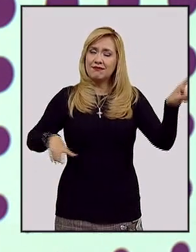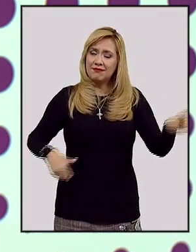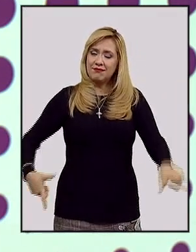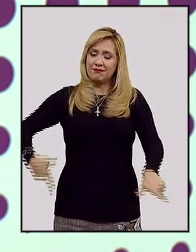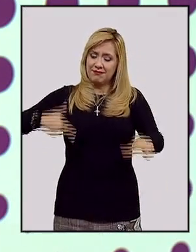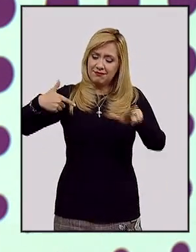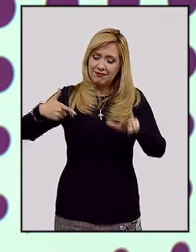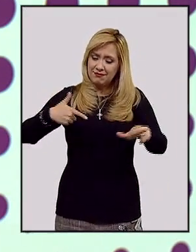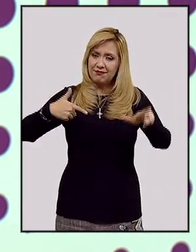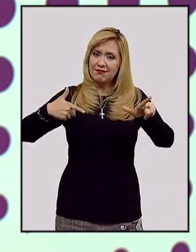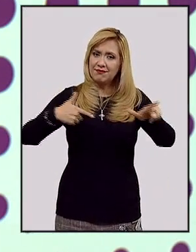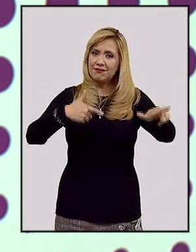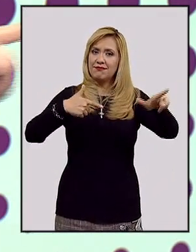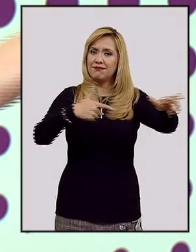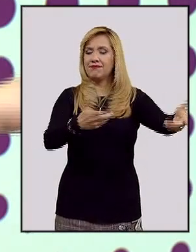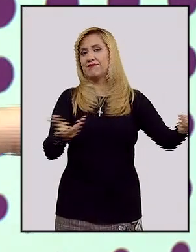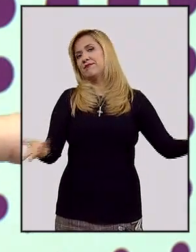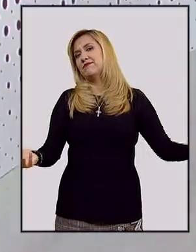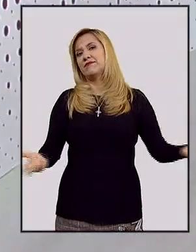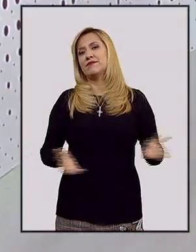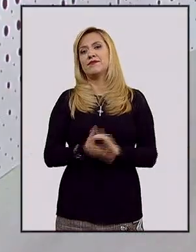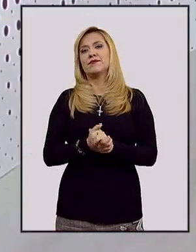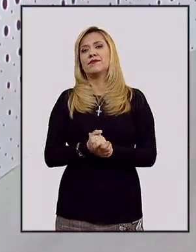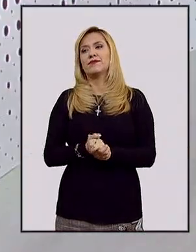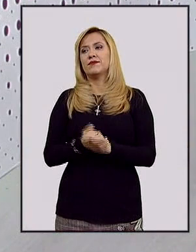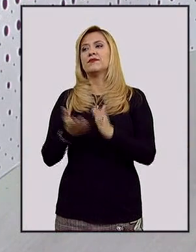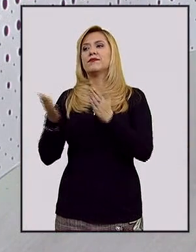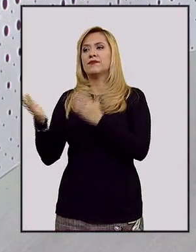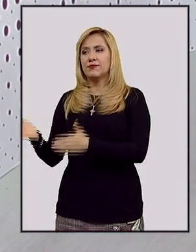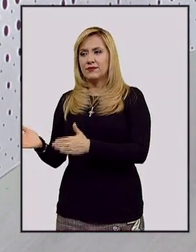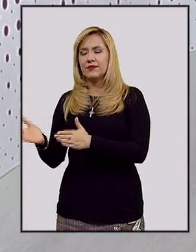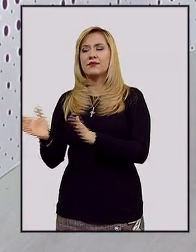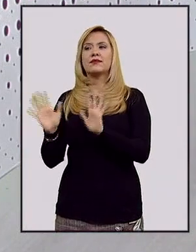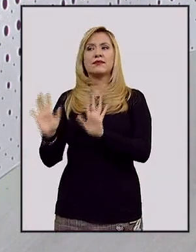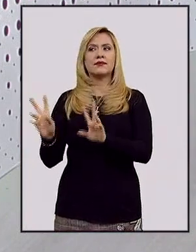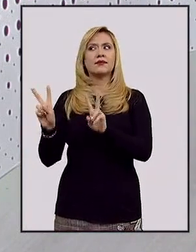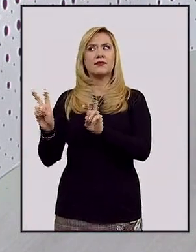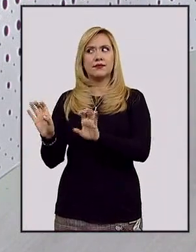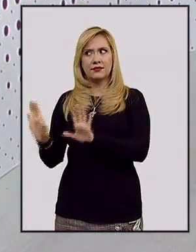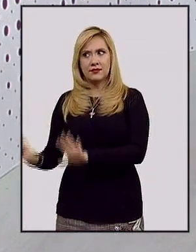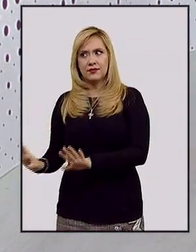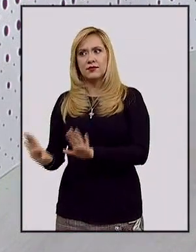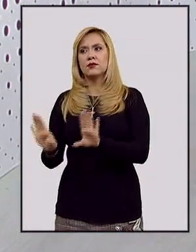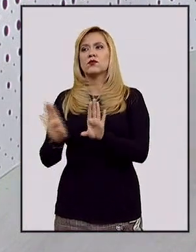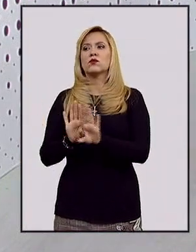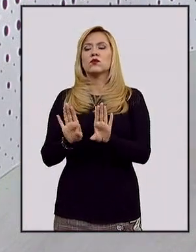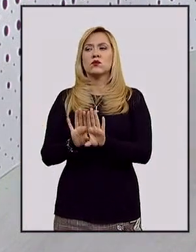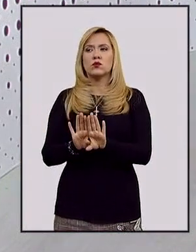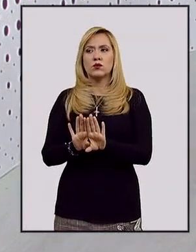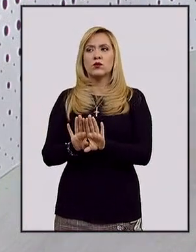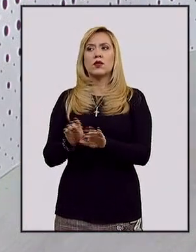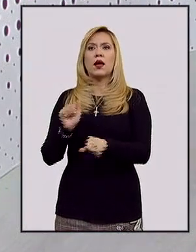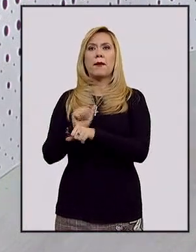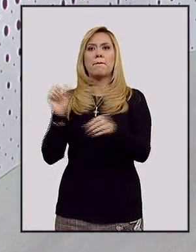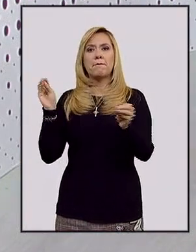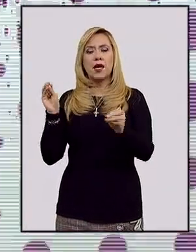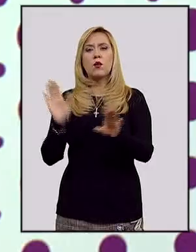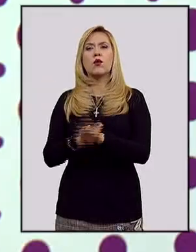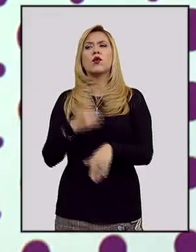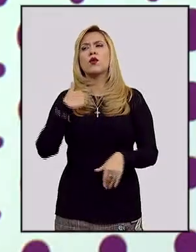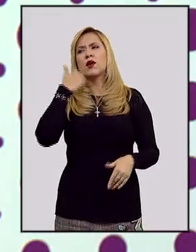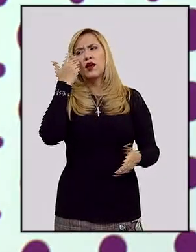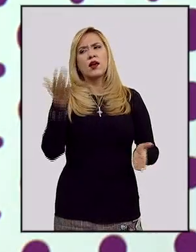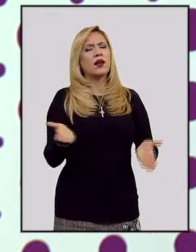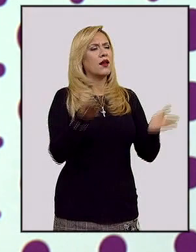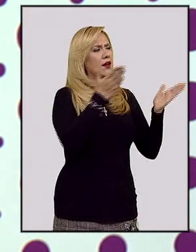tiene. Sí. Sí. Ahorita voy a regresar contigo sobre el tema de las medidas de no repetición y cómo les ha ido en los amparos, porque quería yo